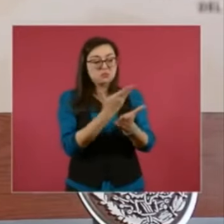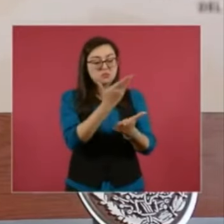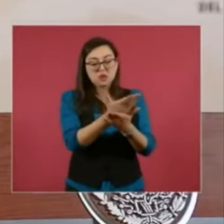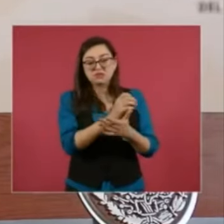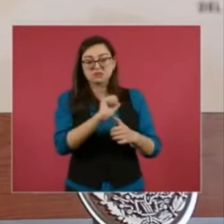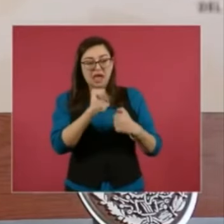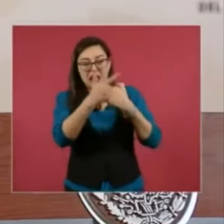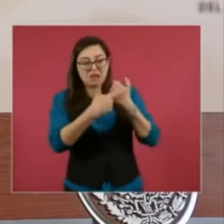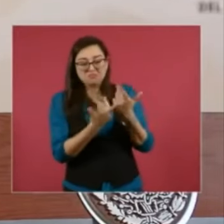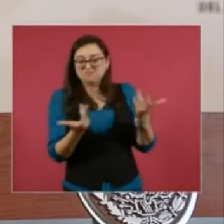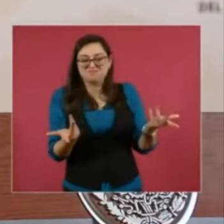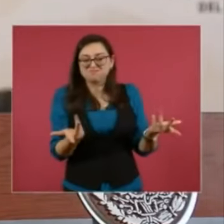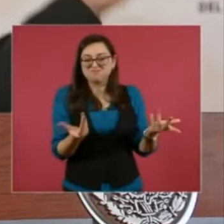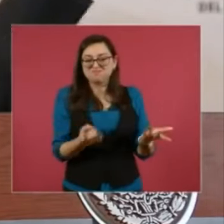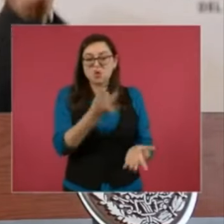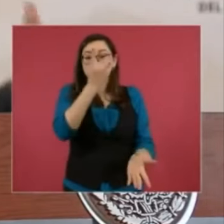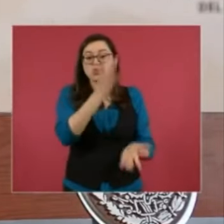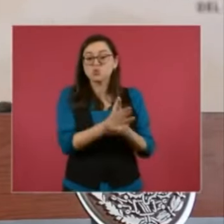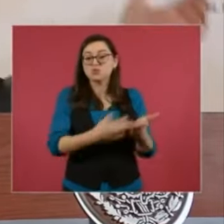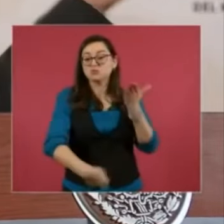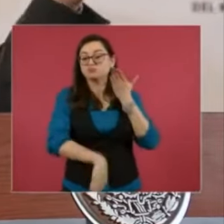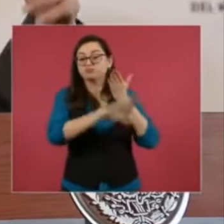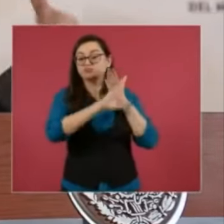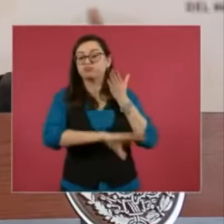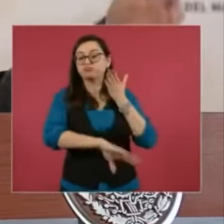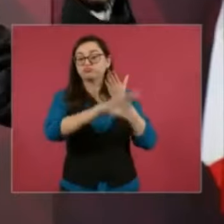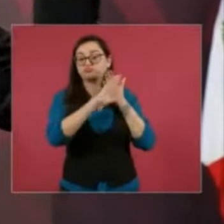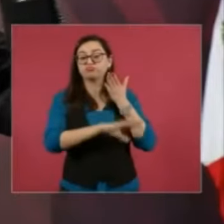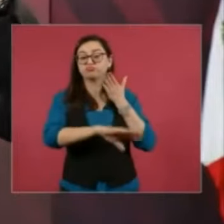hacer desde luego que están